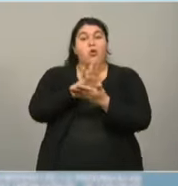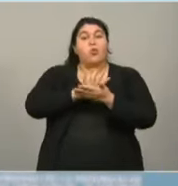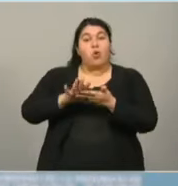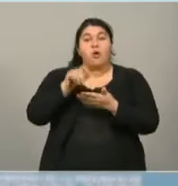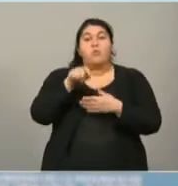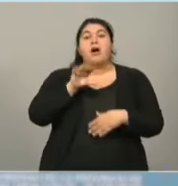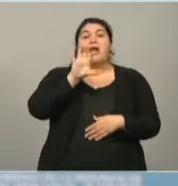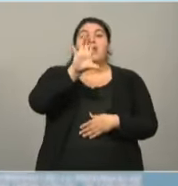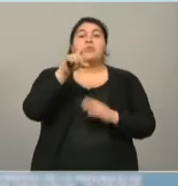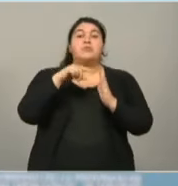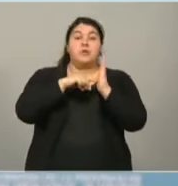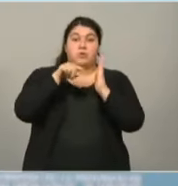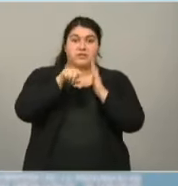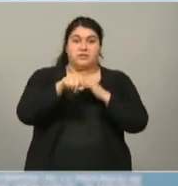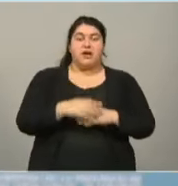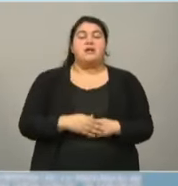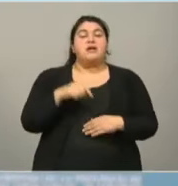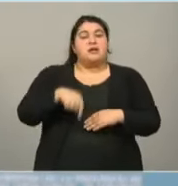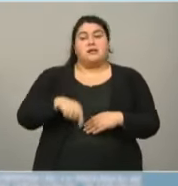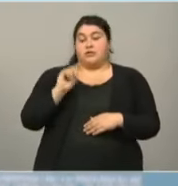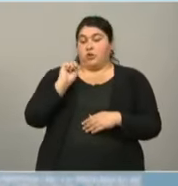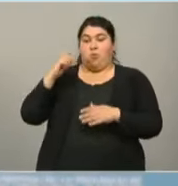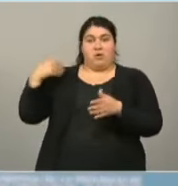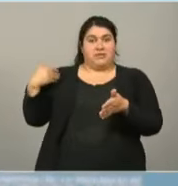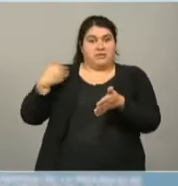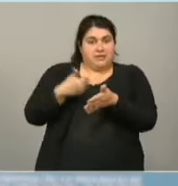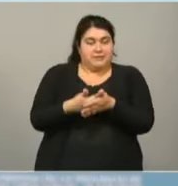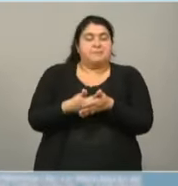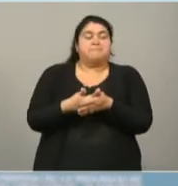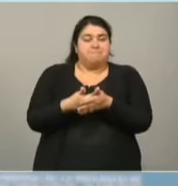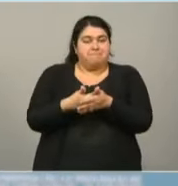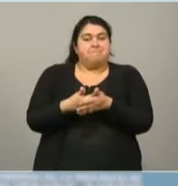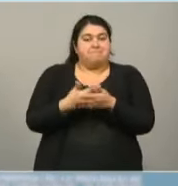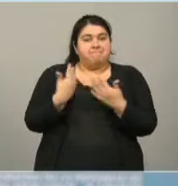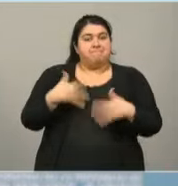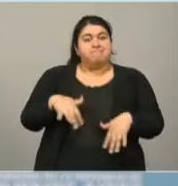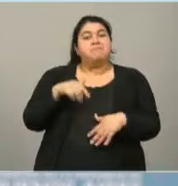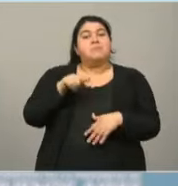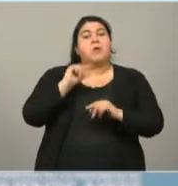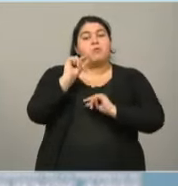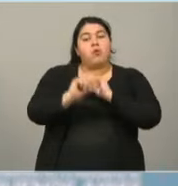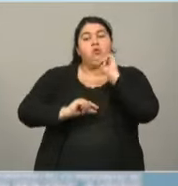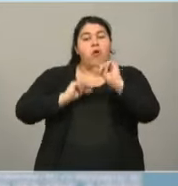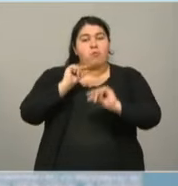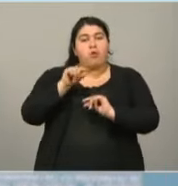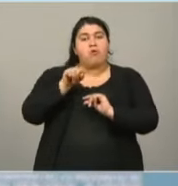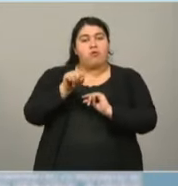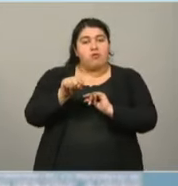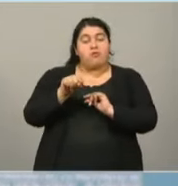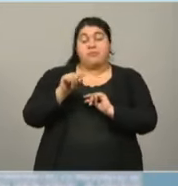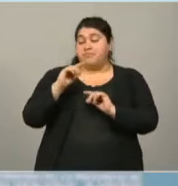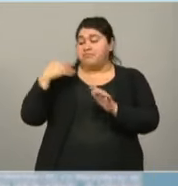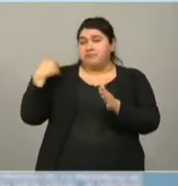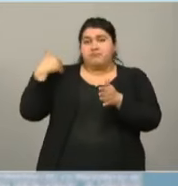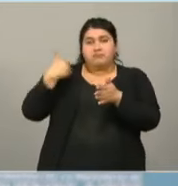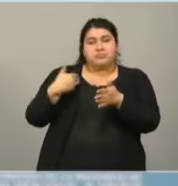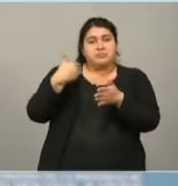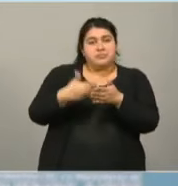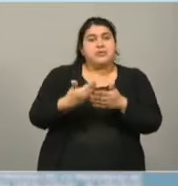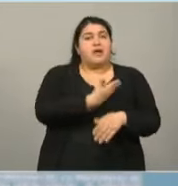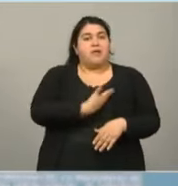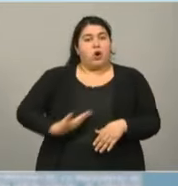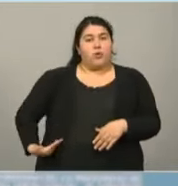provincia de Buenos Aires en estos meses que eh que vienen transcurriendo de el